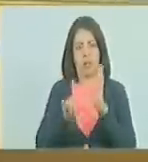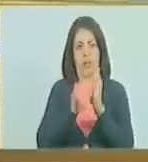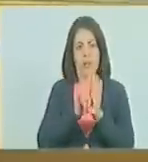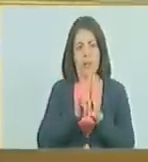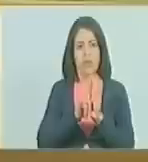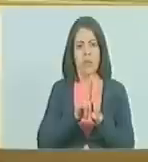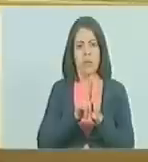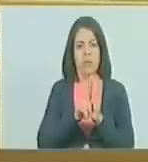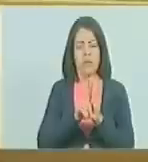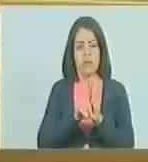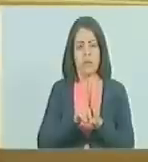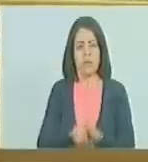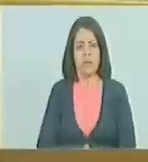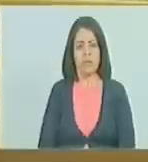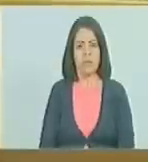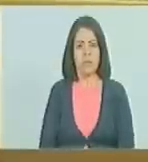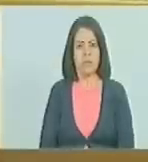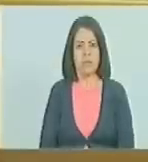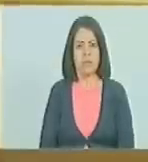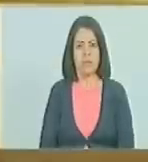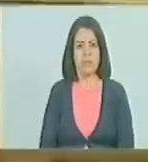ley.